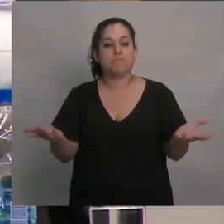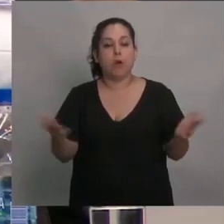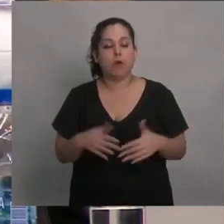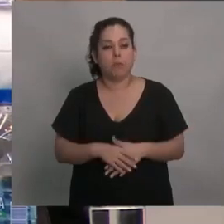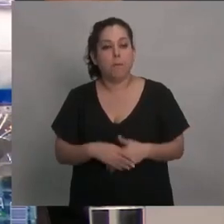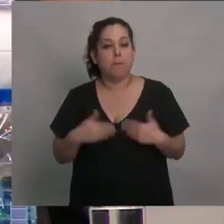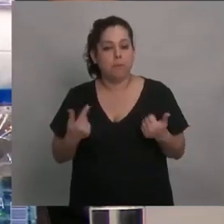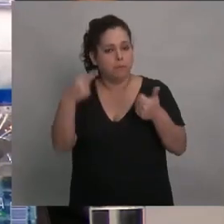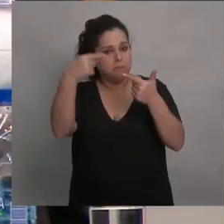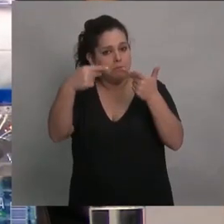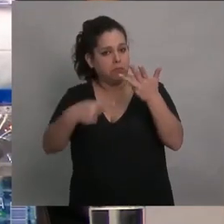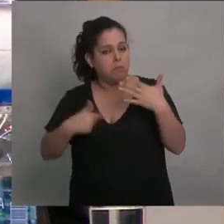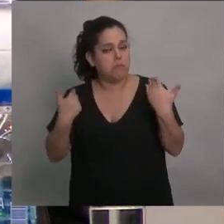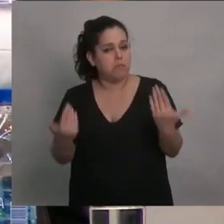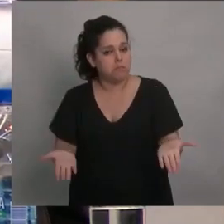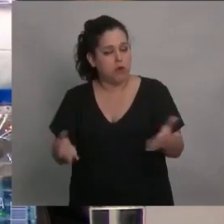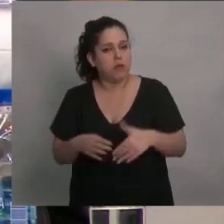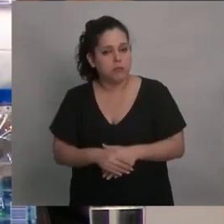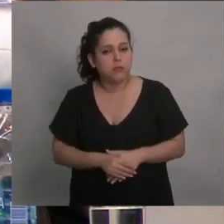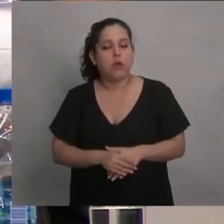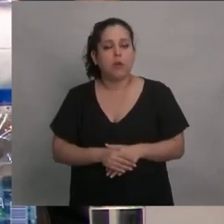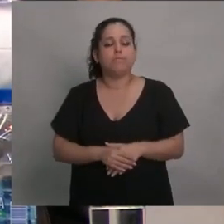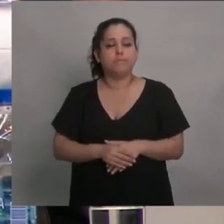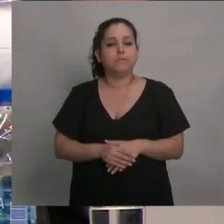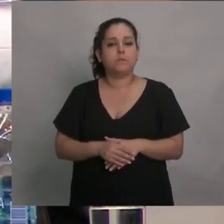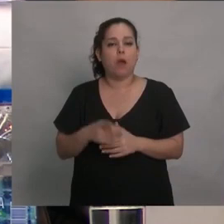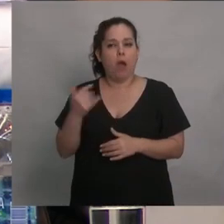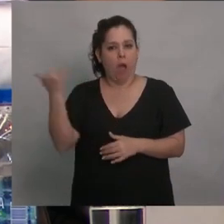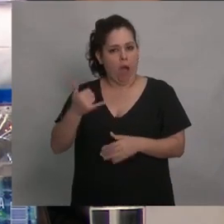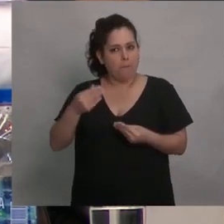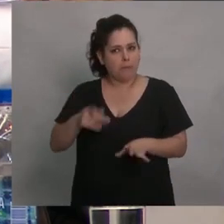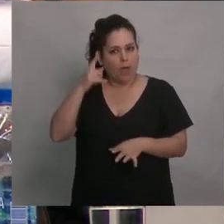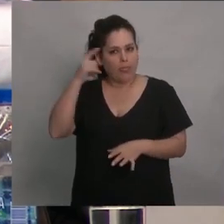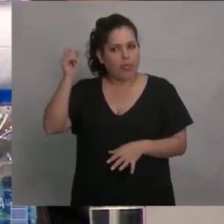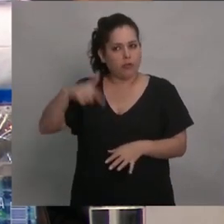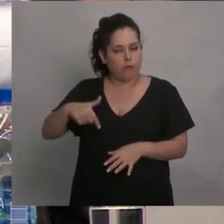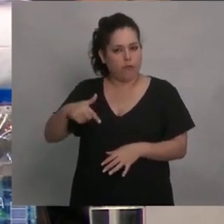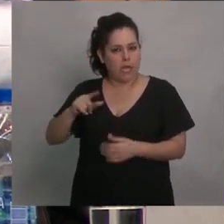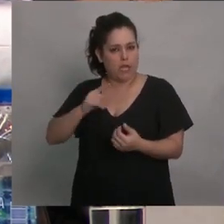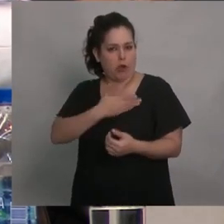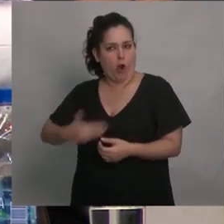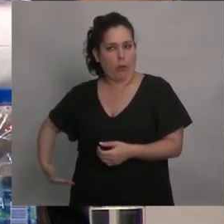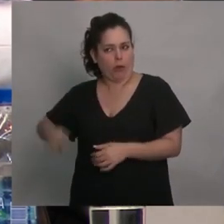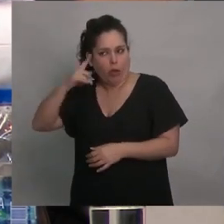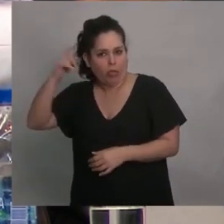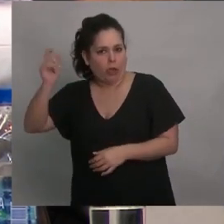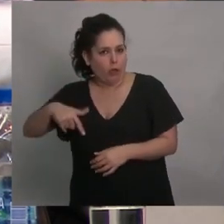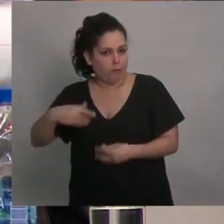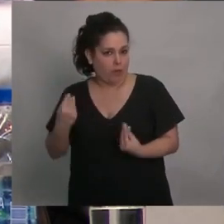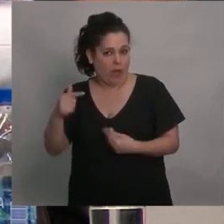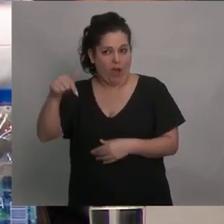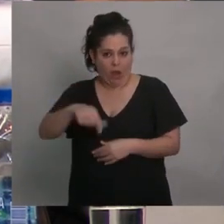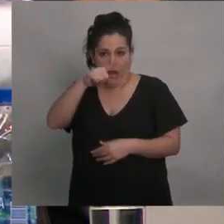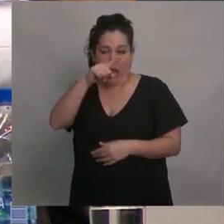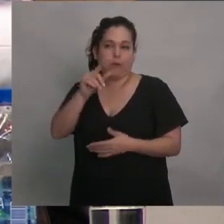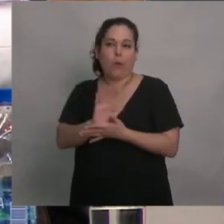justamente por esto hay el desarrollo de una desconfianza política, que es más en este momento más que un